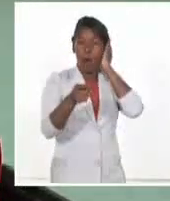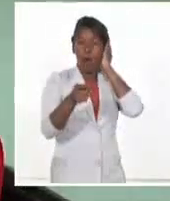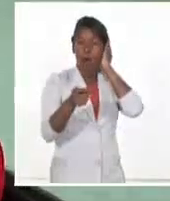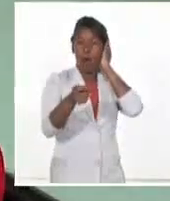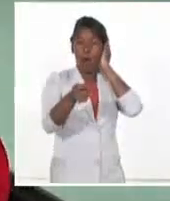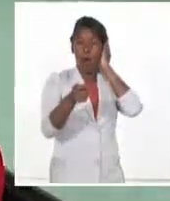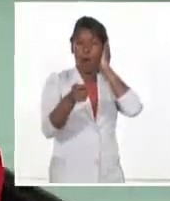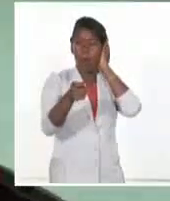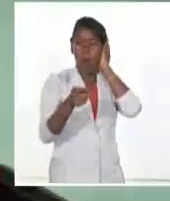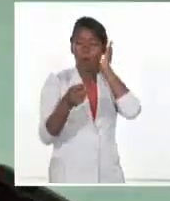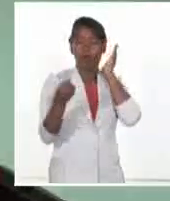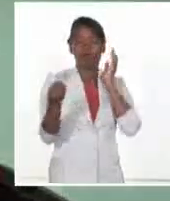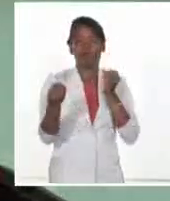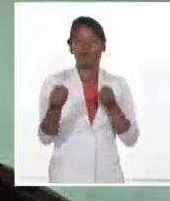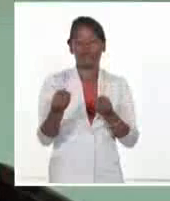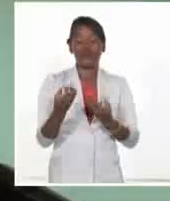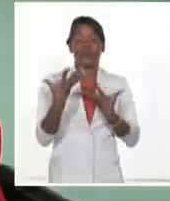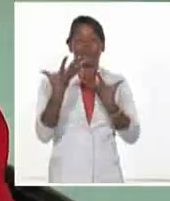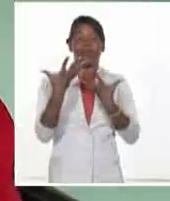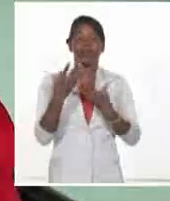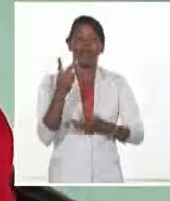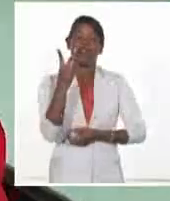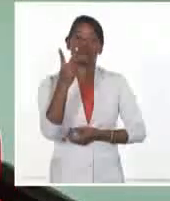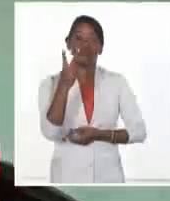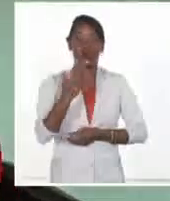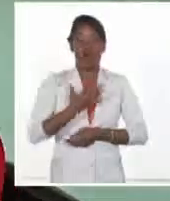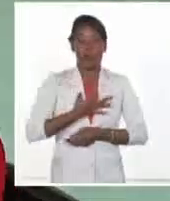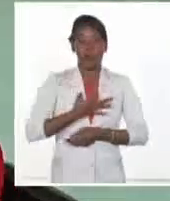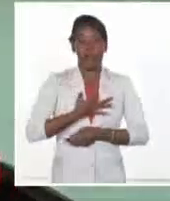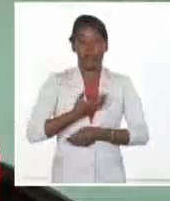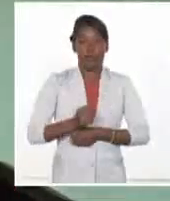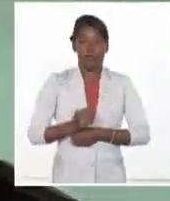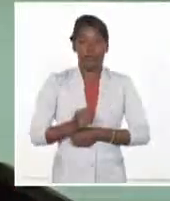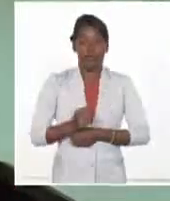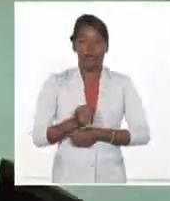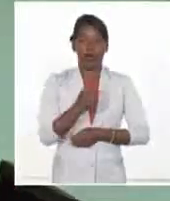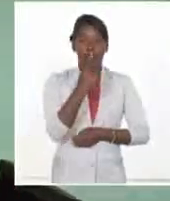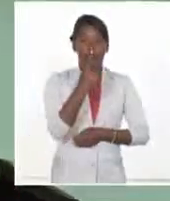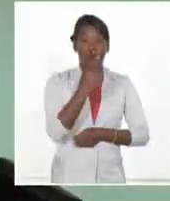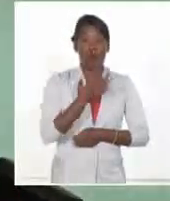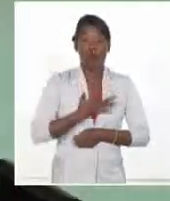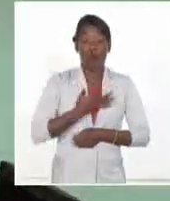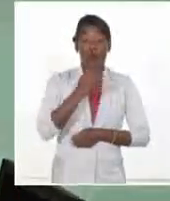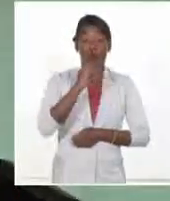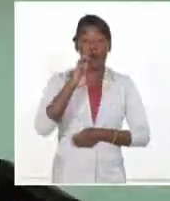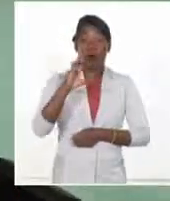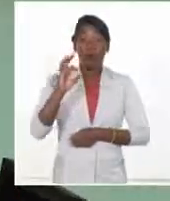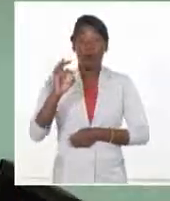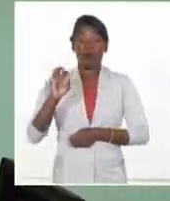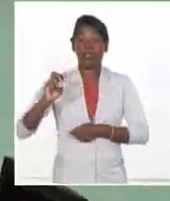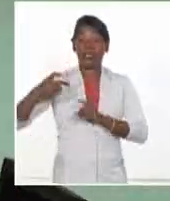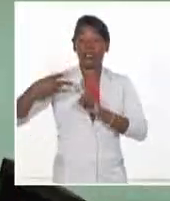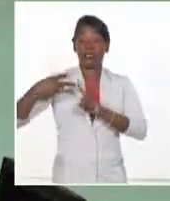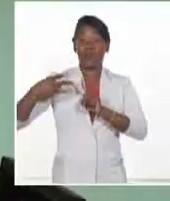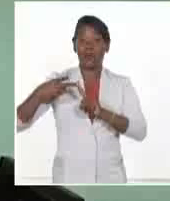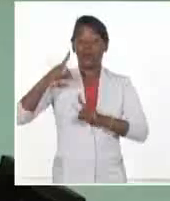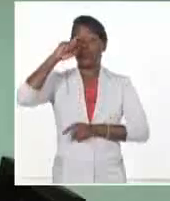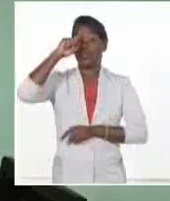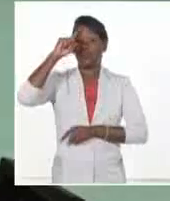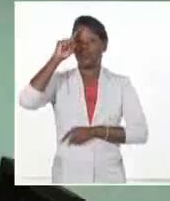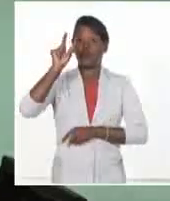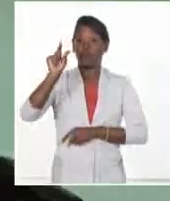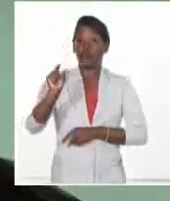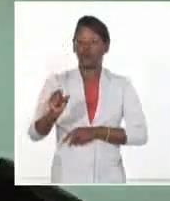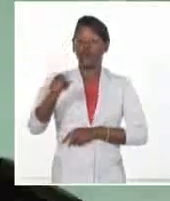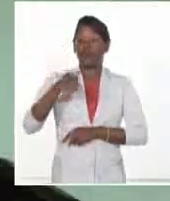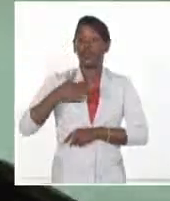dos medallas, este oro de Jenny Gladys Suárez y también la medalla de plata del espirituano D'Angelo Loriga